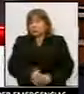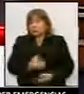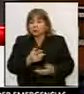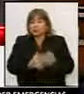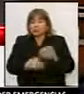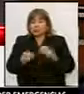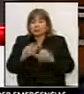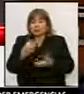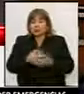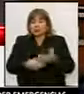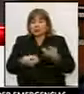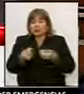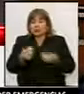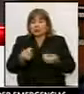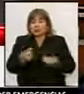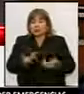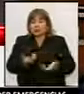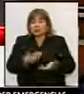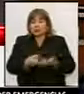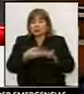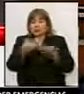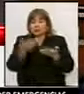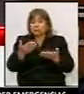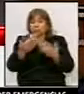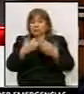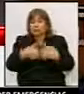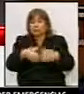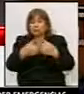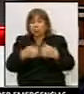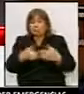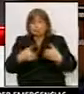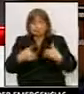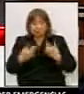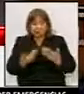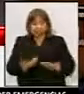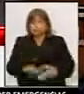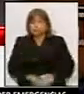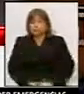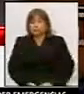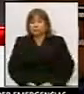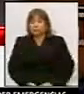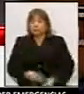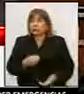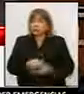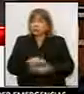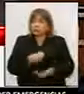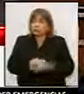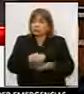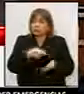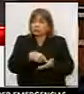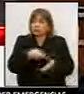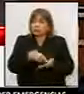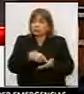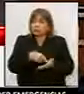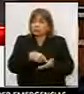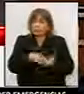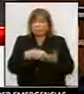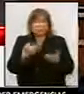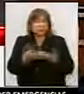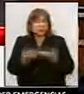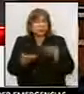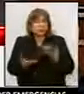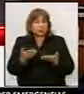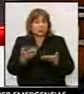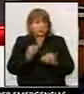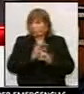con este dinero es darle a las empresas para que puedan pagar sus deudas que tenían en las entidades financieras